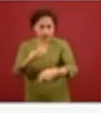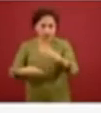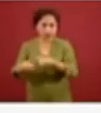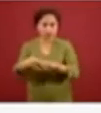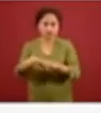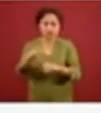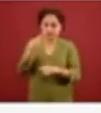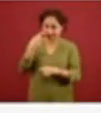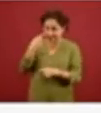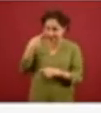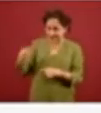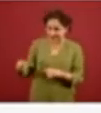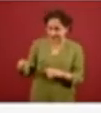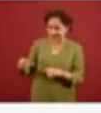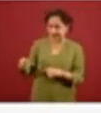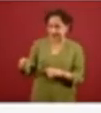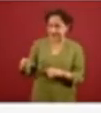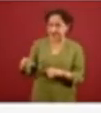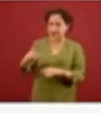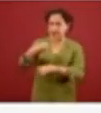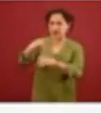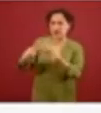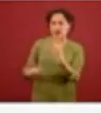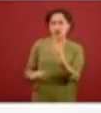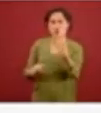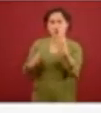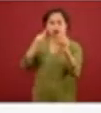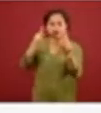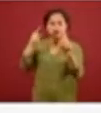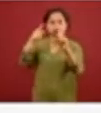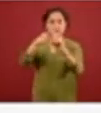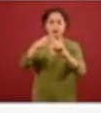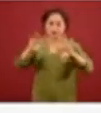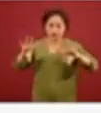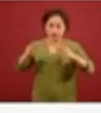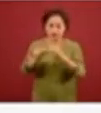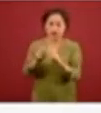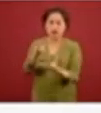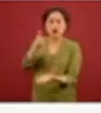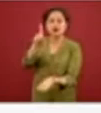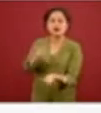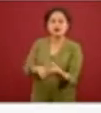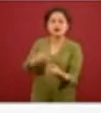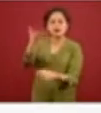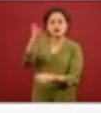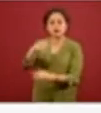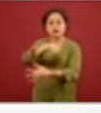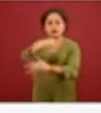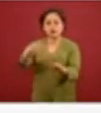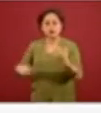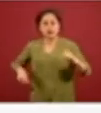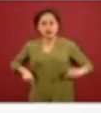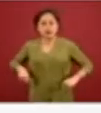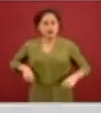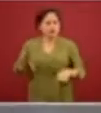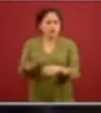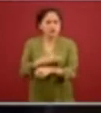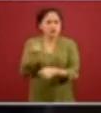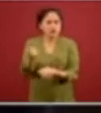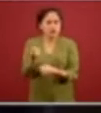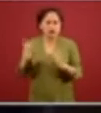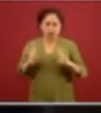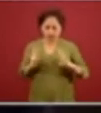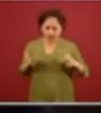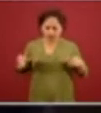estratégica abarca nuestros 4 objetivos específicos. ¿Por qué razón? El Comité de Medicina Transfusional es